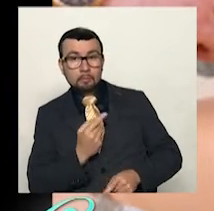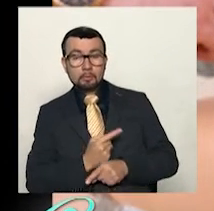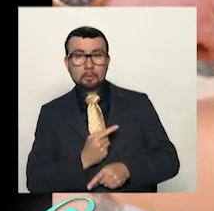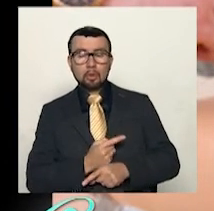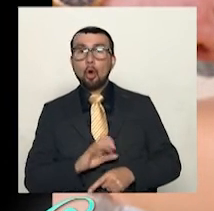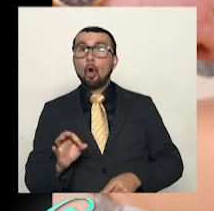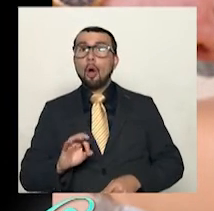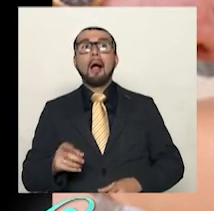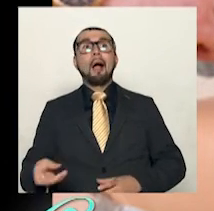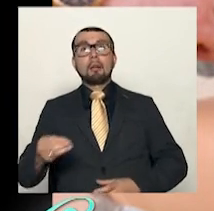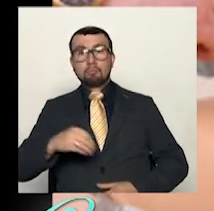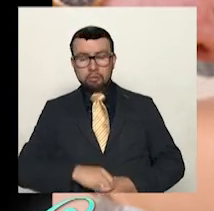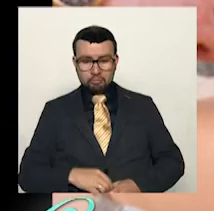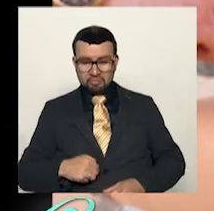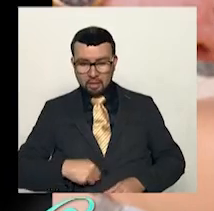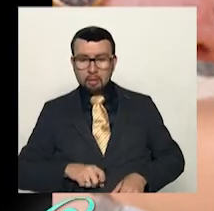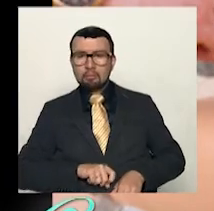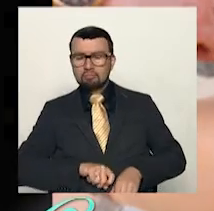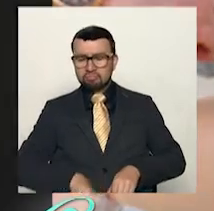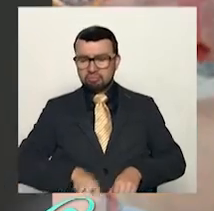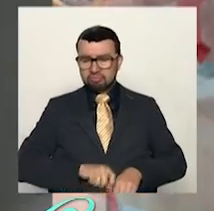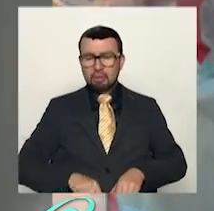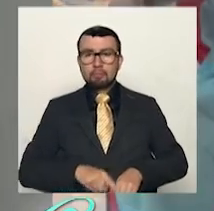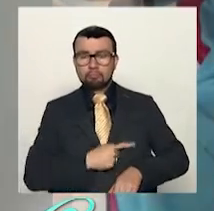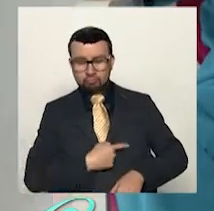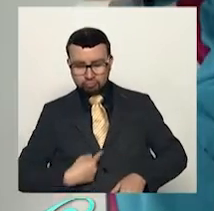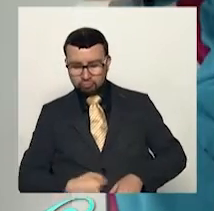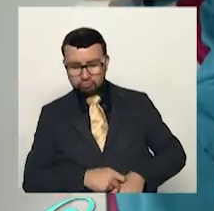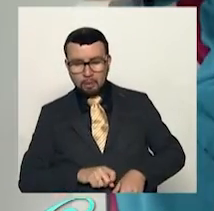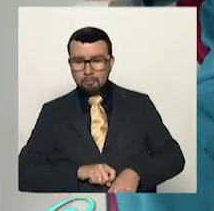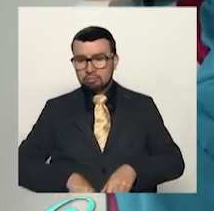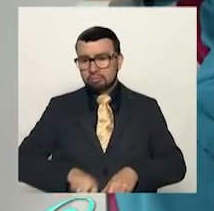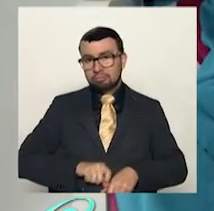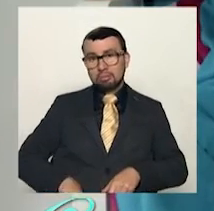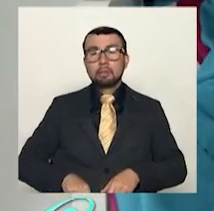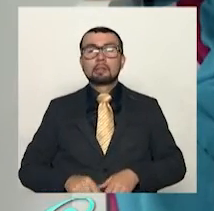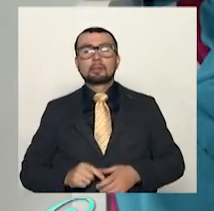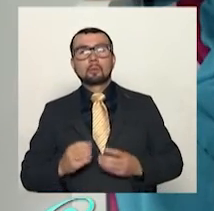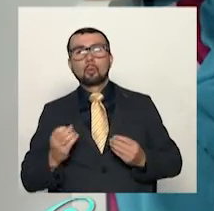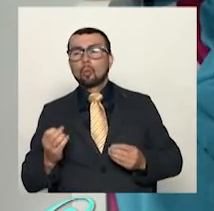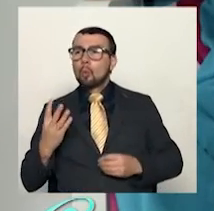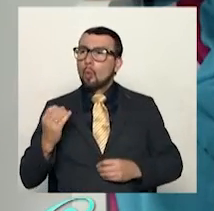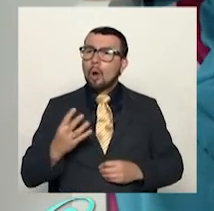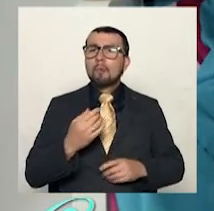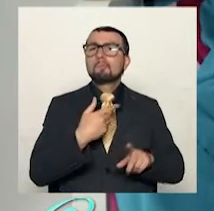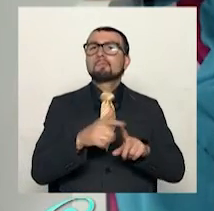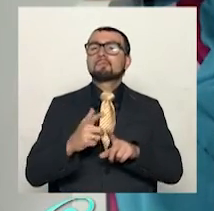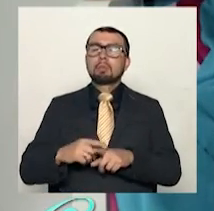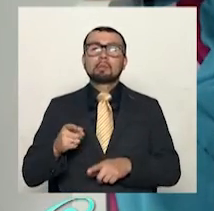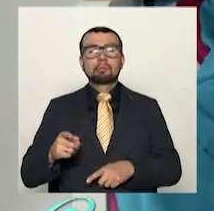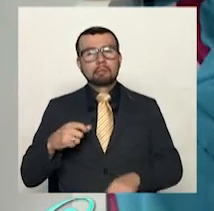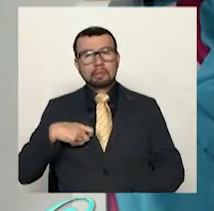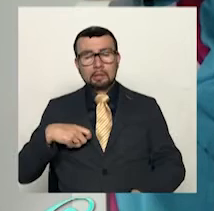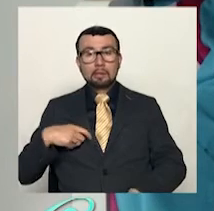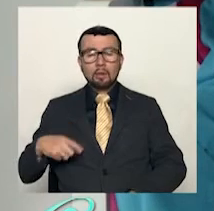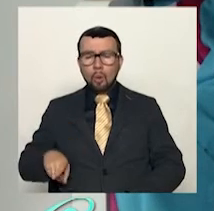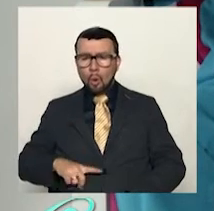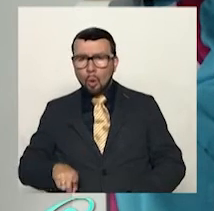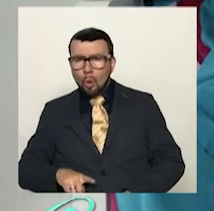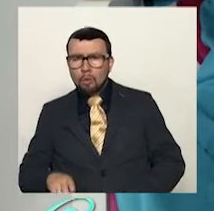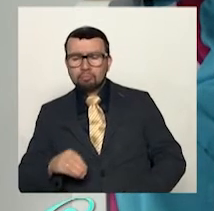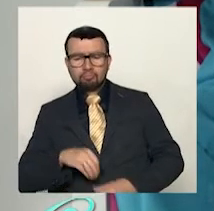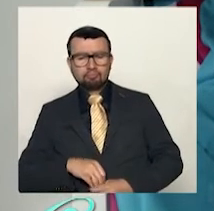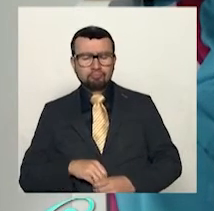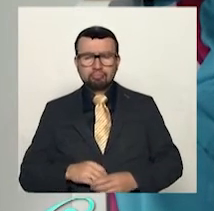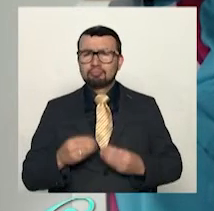intestino perforado. Y la pregunta es, ¿por qué? ¿Cuántos pacientes lo están presentando por parasitismos? Y estamos llenos